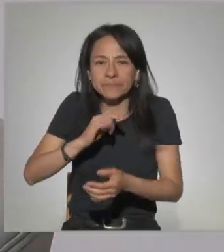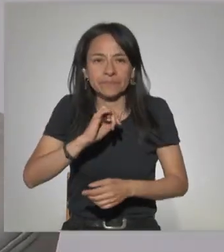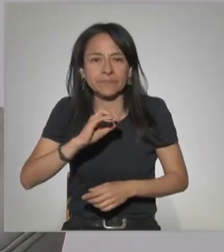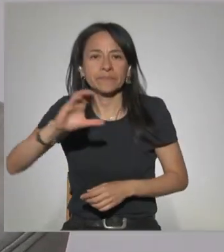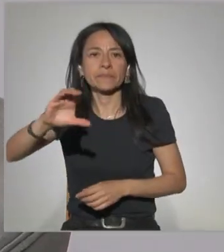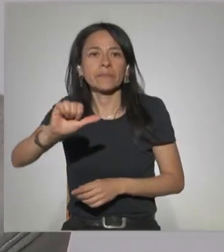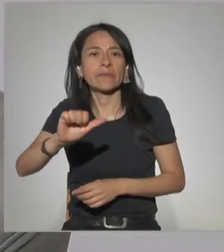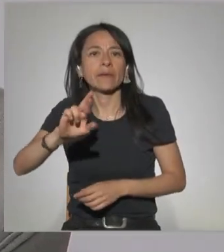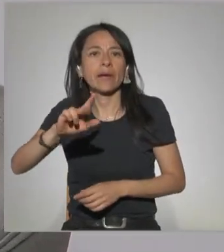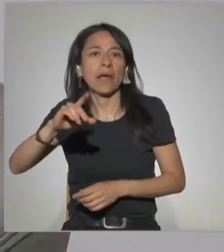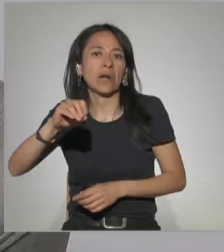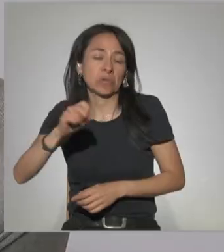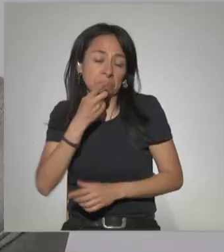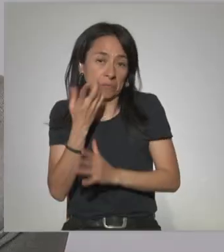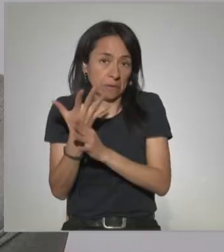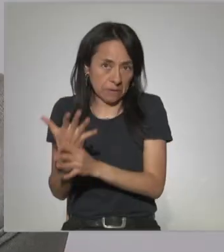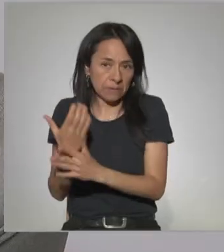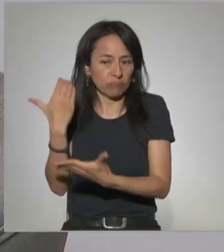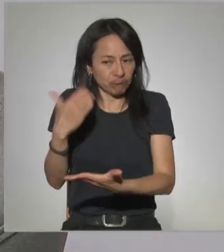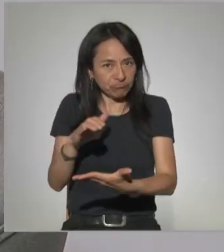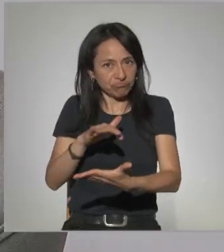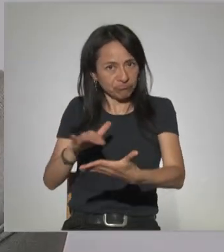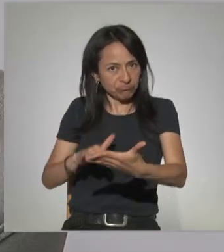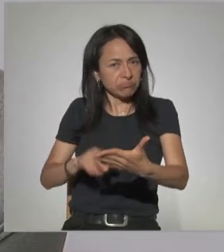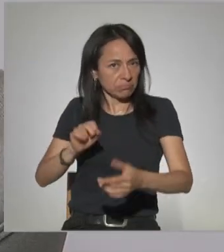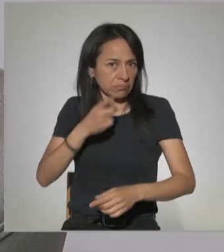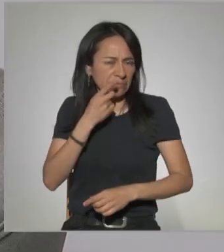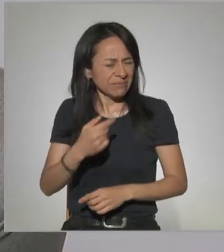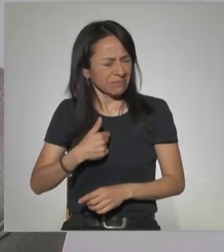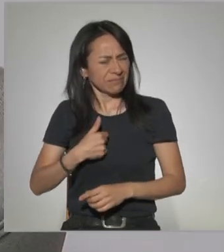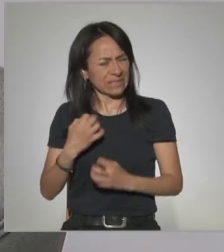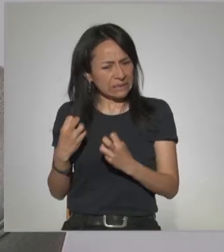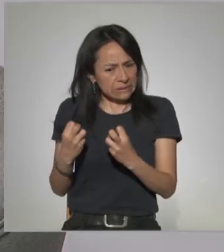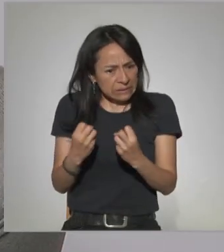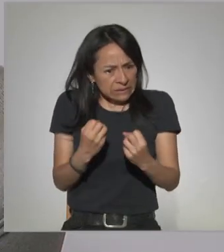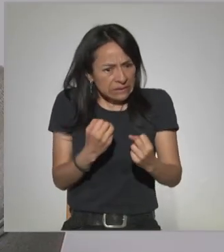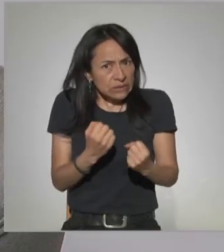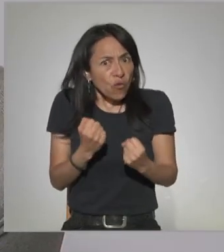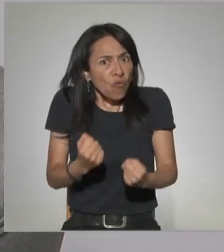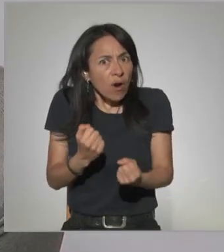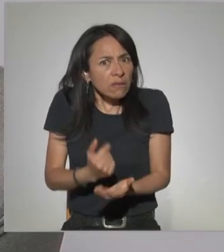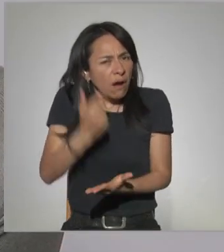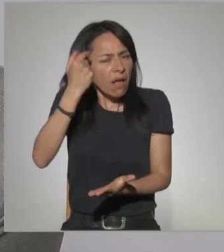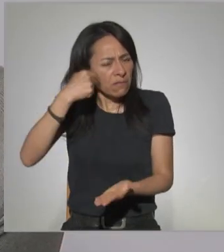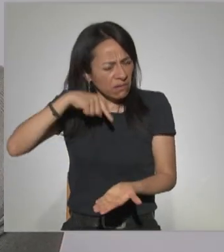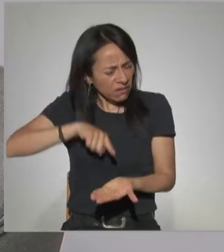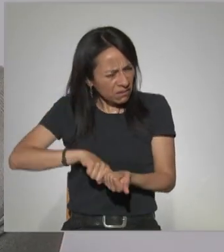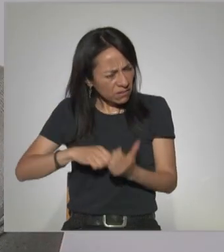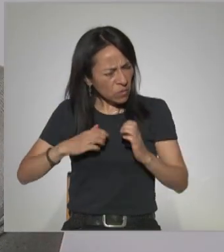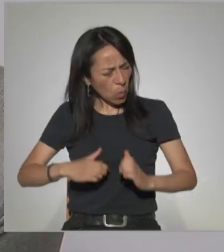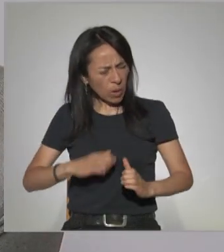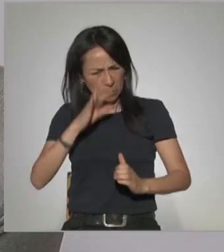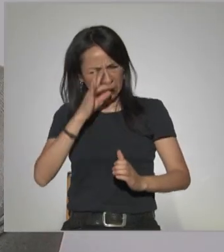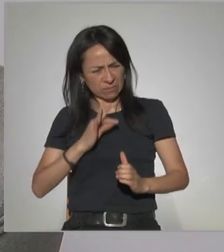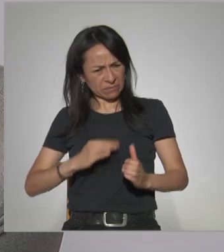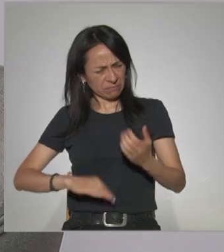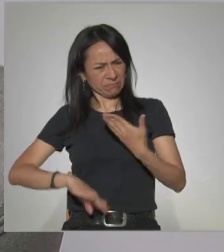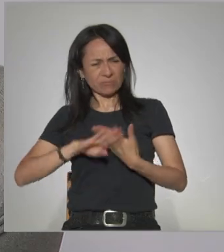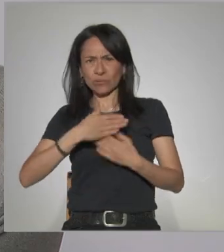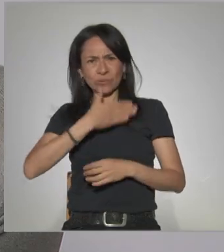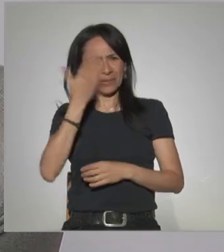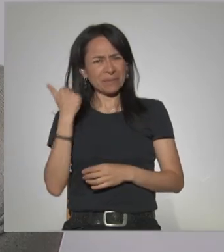nos escribió y nos dice, nunca pensé que el estrés crónico podía afectar tanto al cuerpo. Llevo meses con dolores de